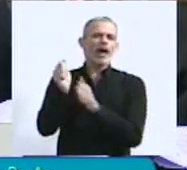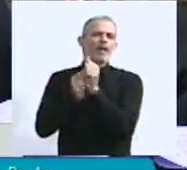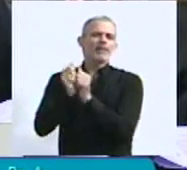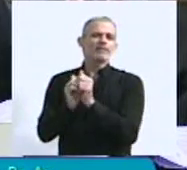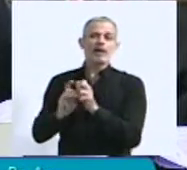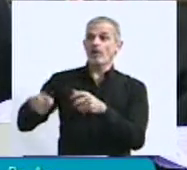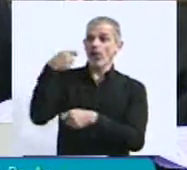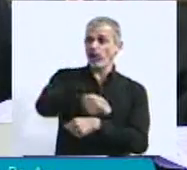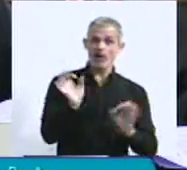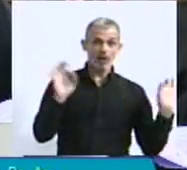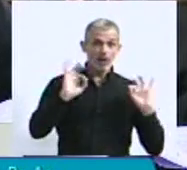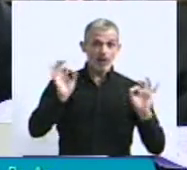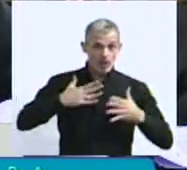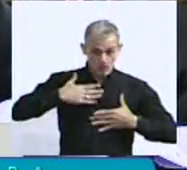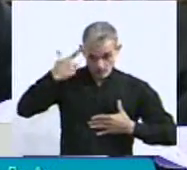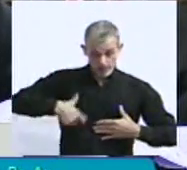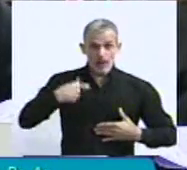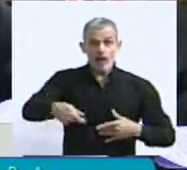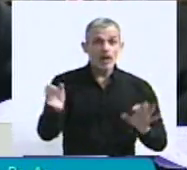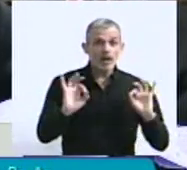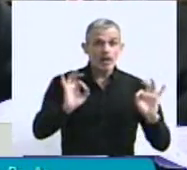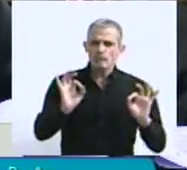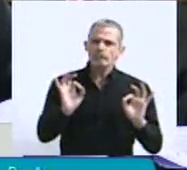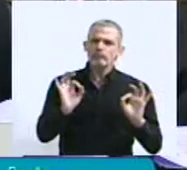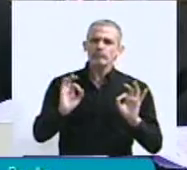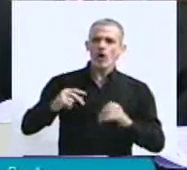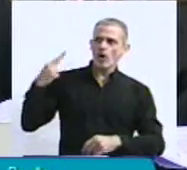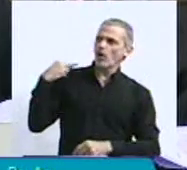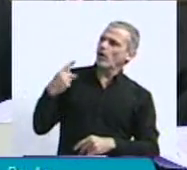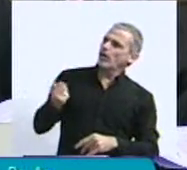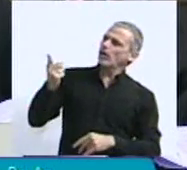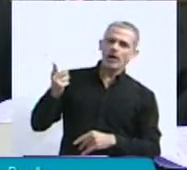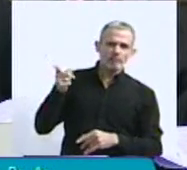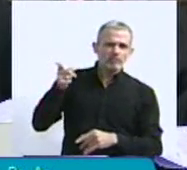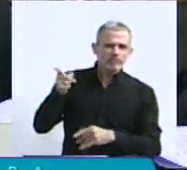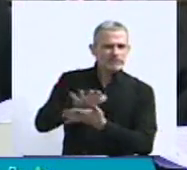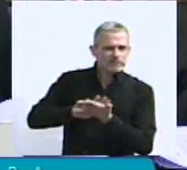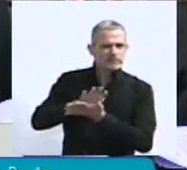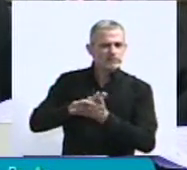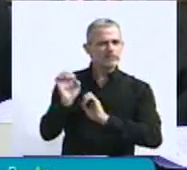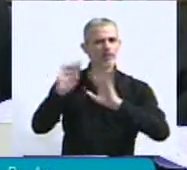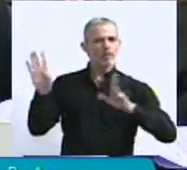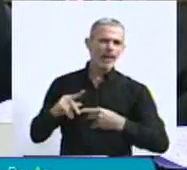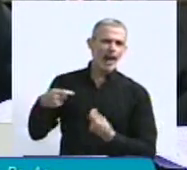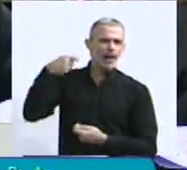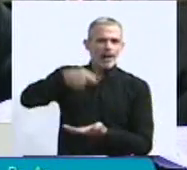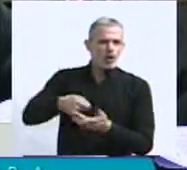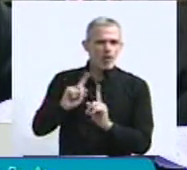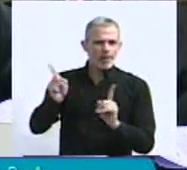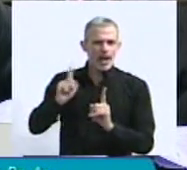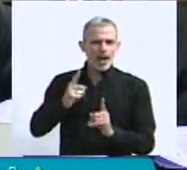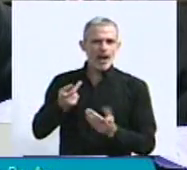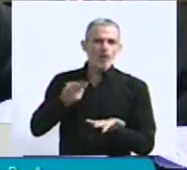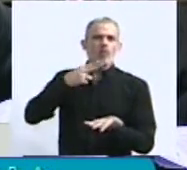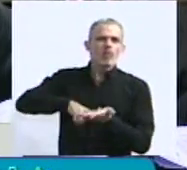sus aportes, no es que no hicieron los aportes esos trabajadores, sino que empresarios inescrupulosos no le hicieron los aportes,